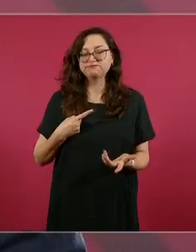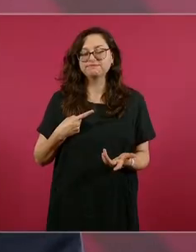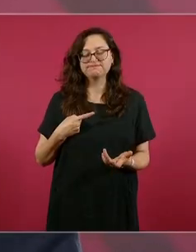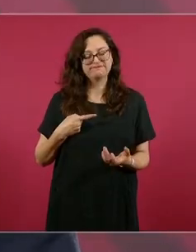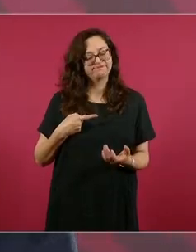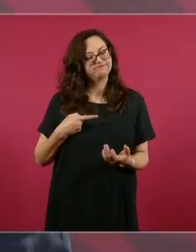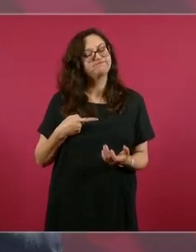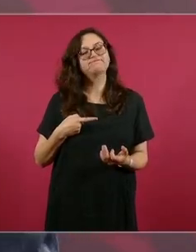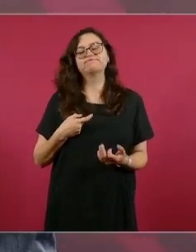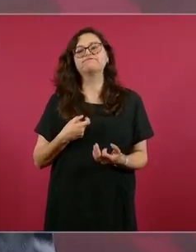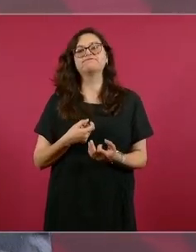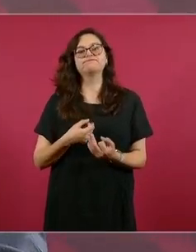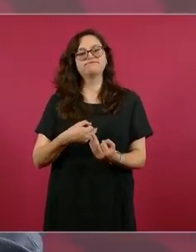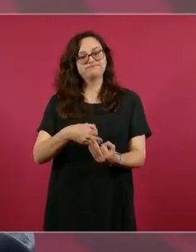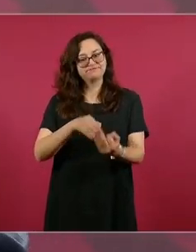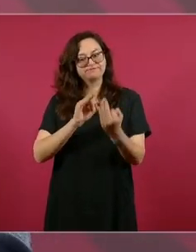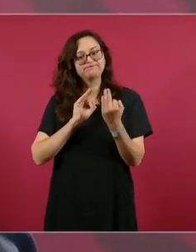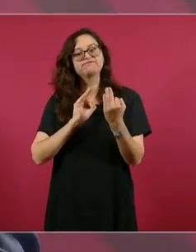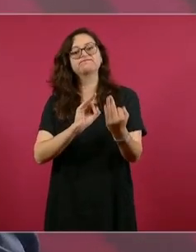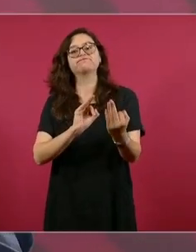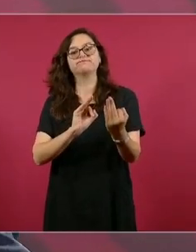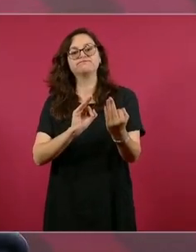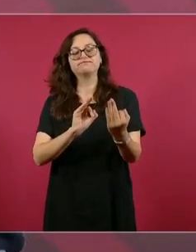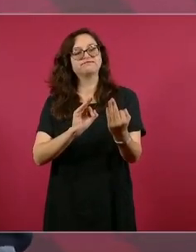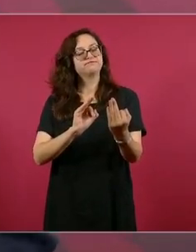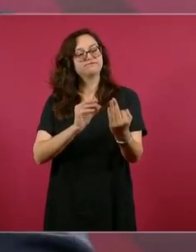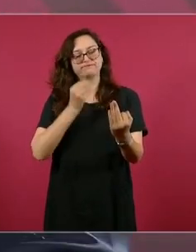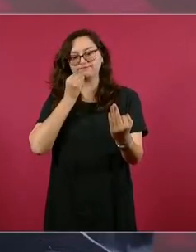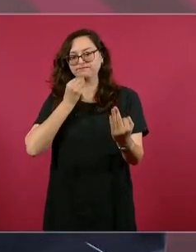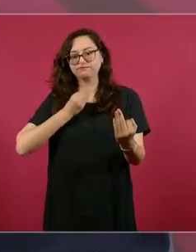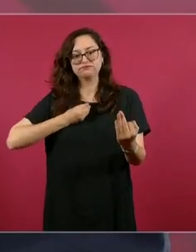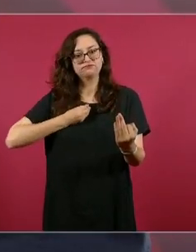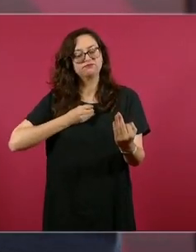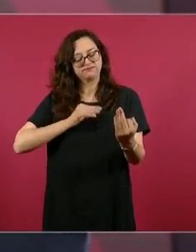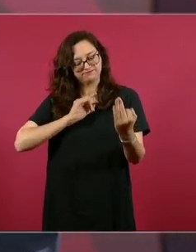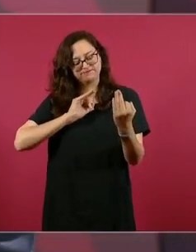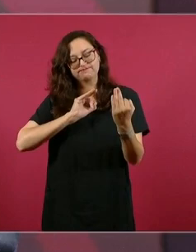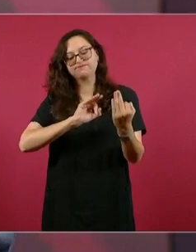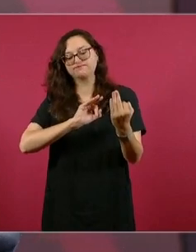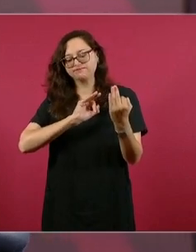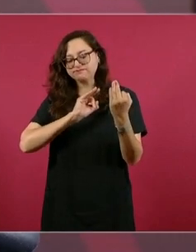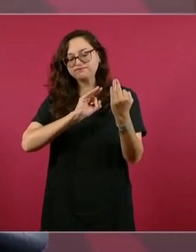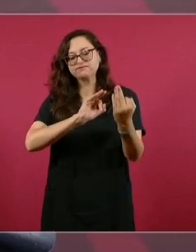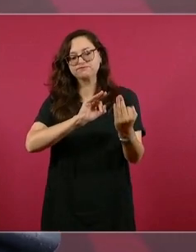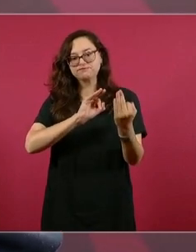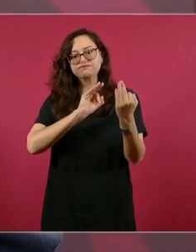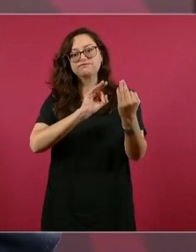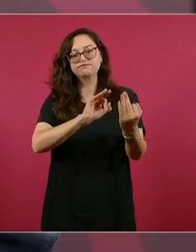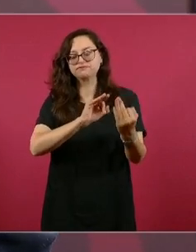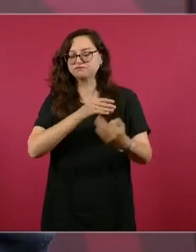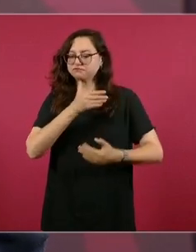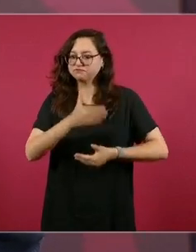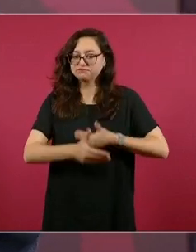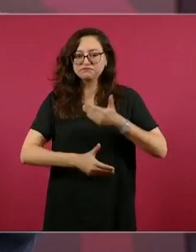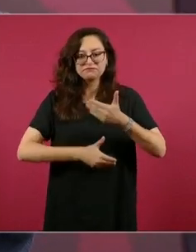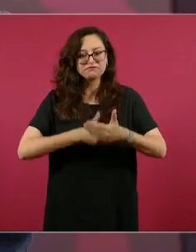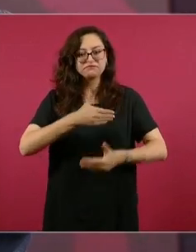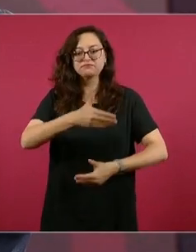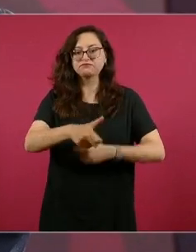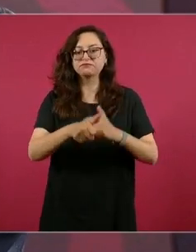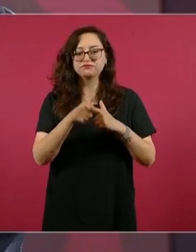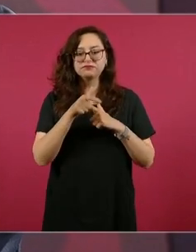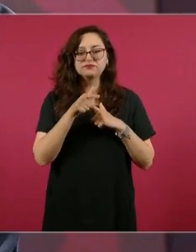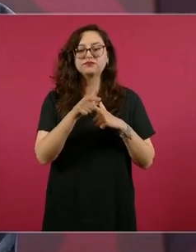enfrentar, dar la cara y salir adelante.